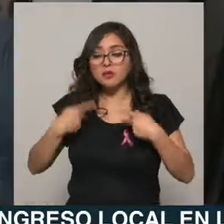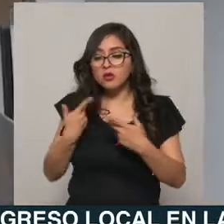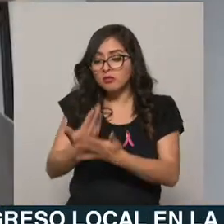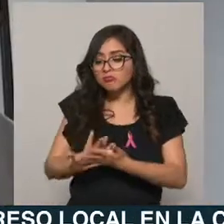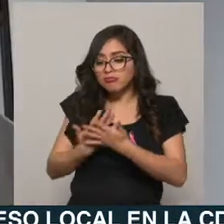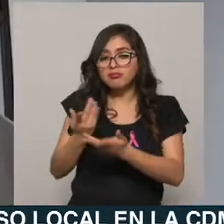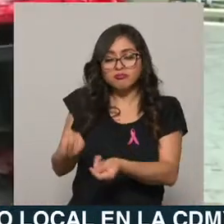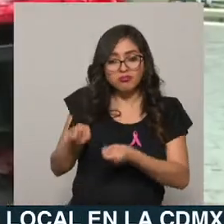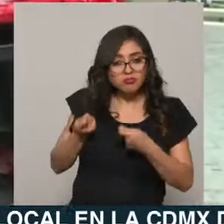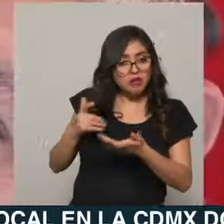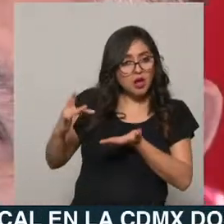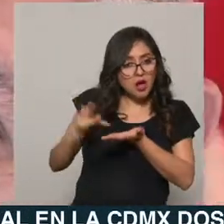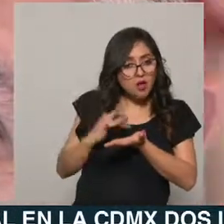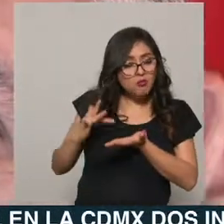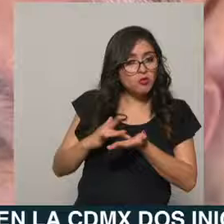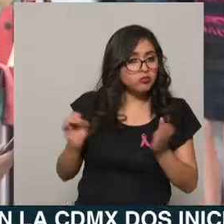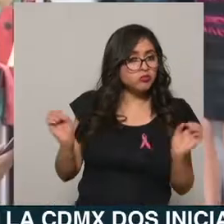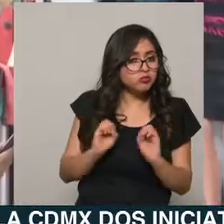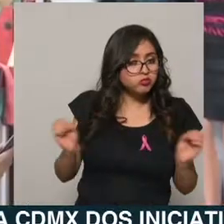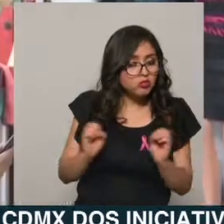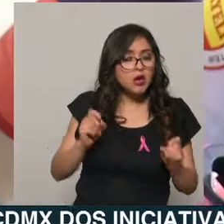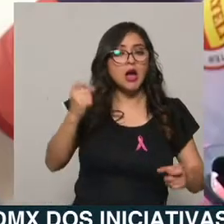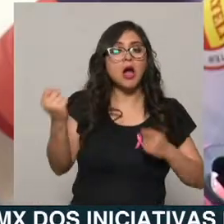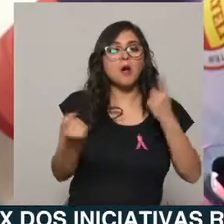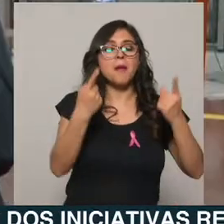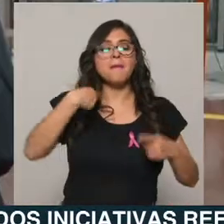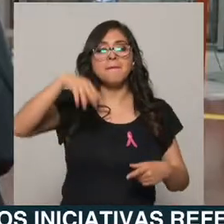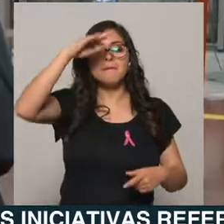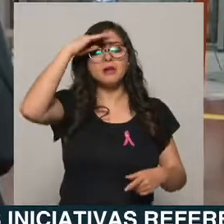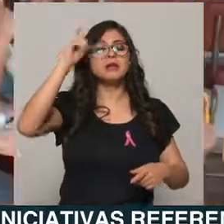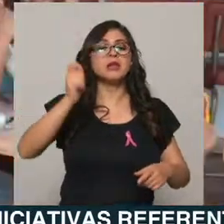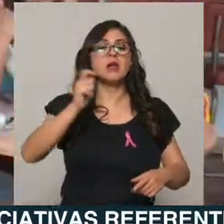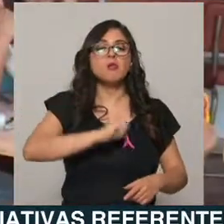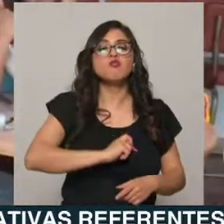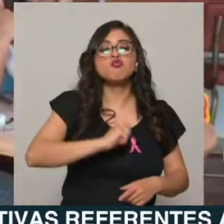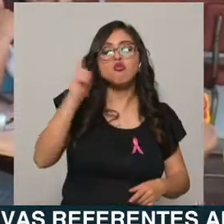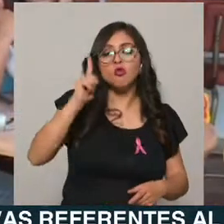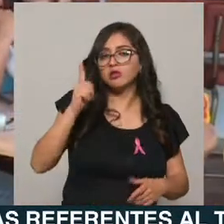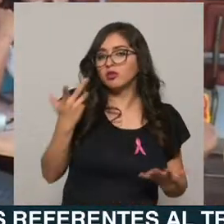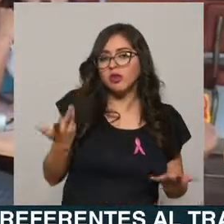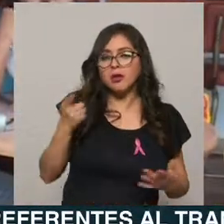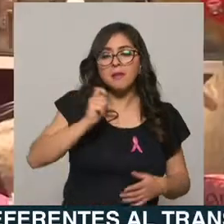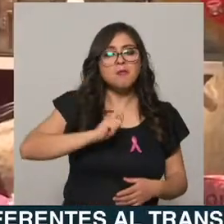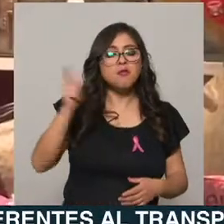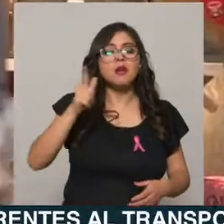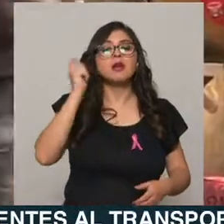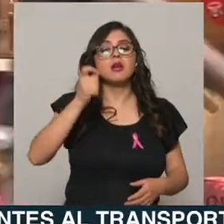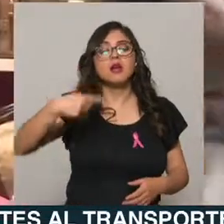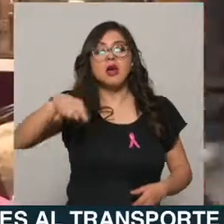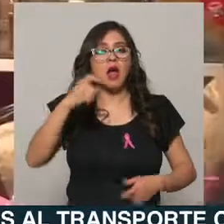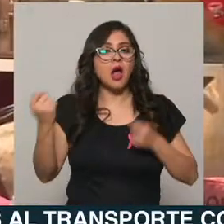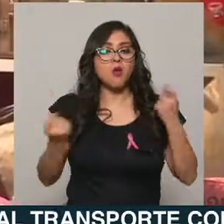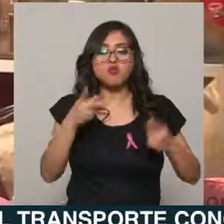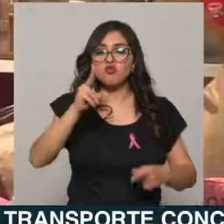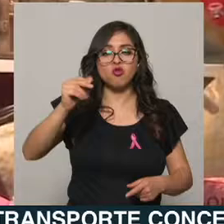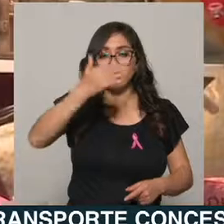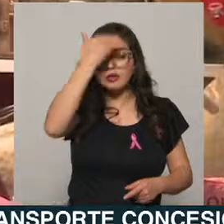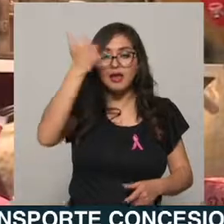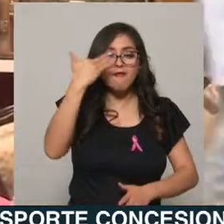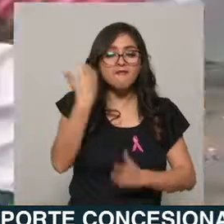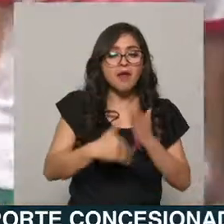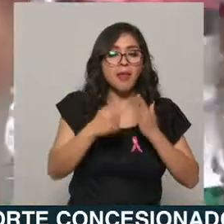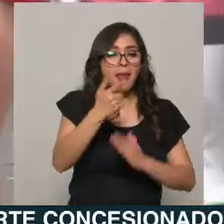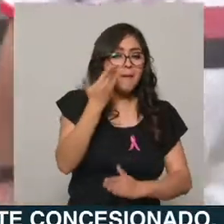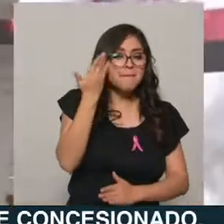esperabas. Pensamos que todo el mundo es profesional y no es un tema de profesionalidad. Creo que es un tema de que no sabemos pedir las cosas,